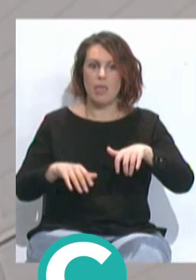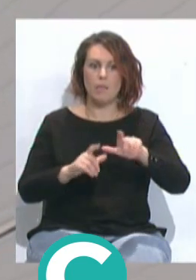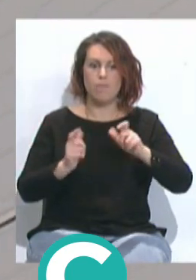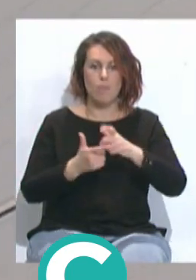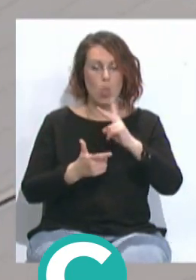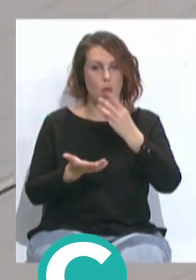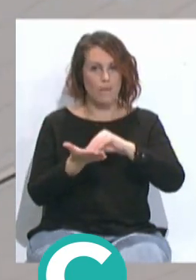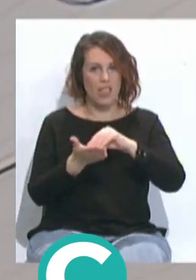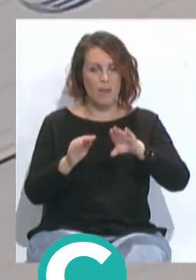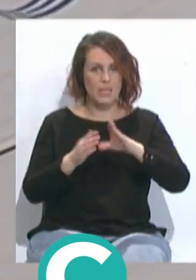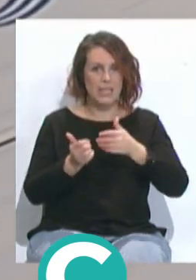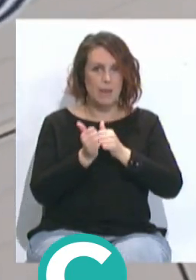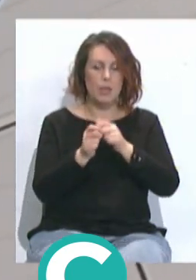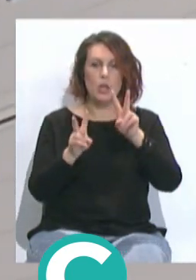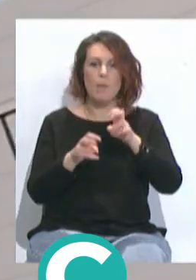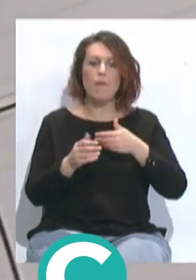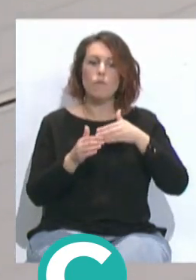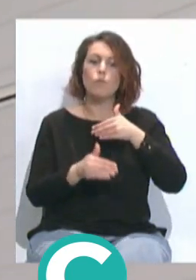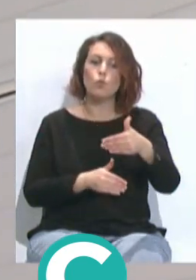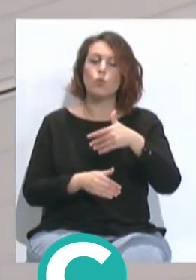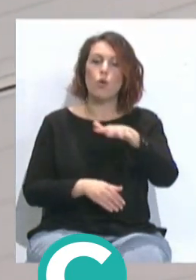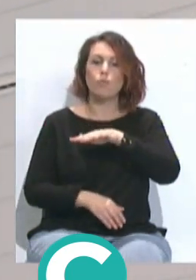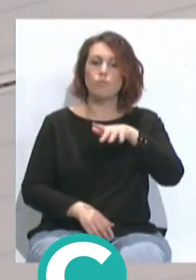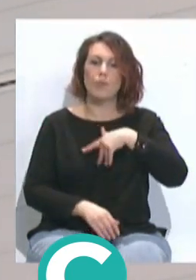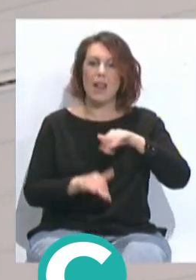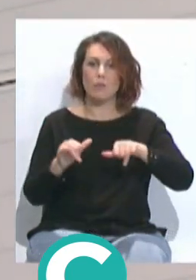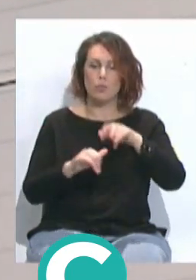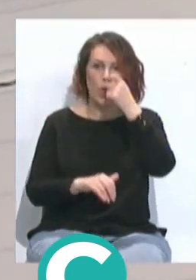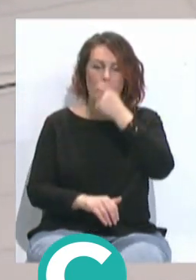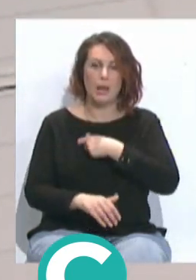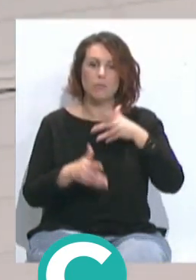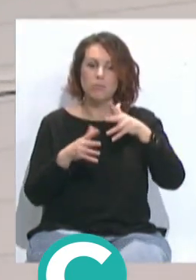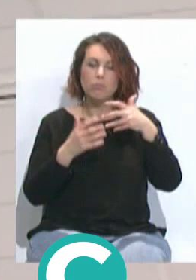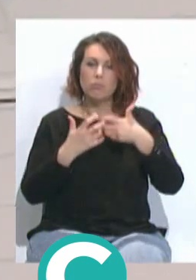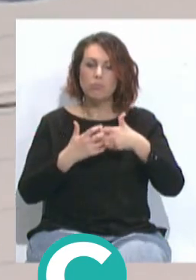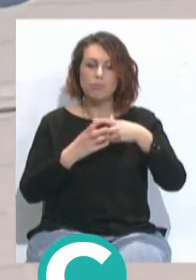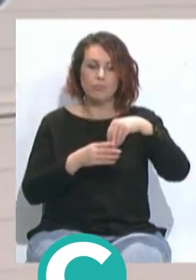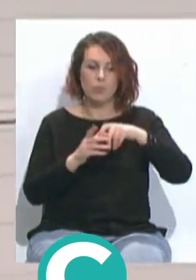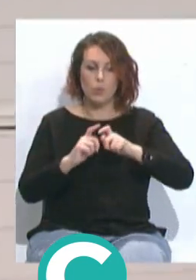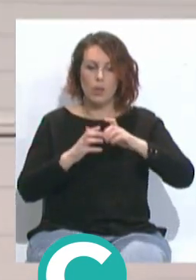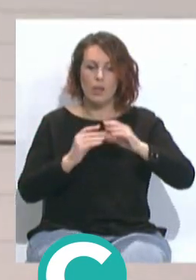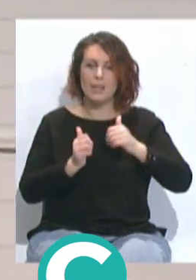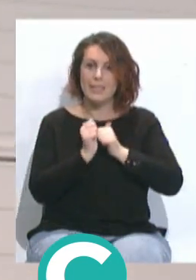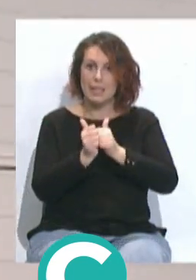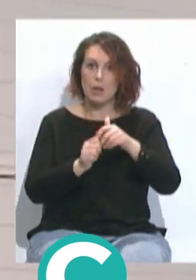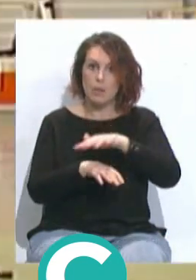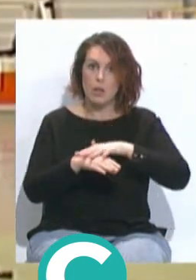segunda vez la mesa de seguimiento sobre el futuro de la planta de Airbus Puerto Real, el consejero de Industria de la Junta, el secretario del Ministerio de Industria, junto a